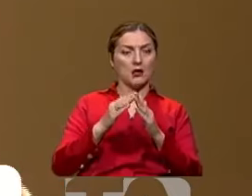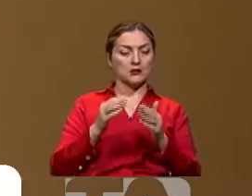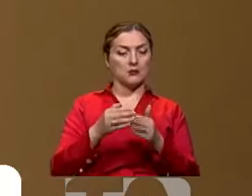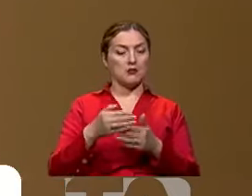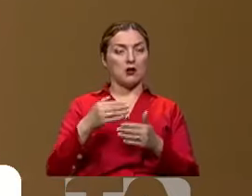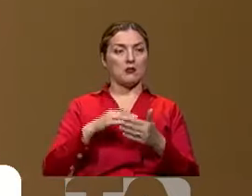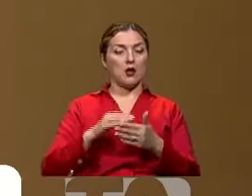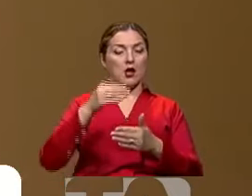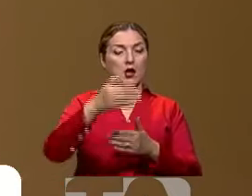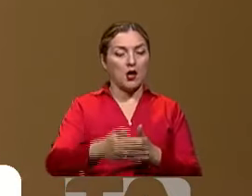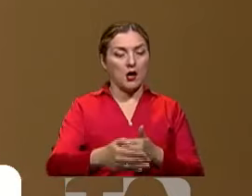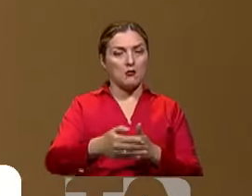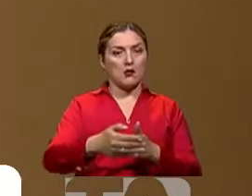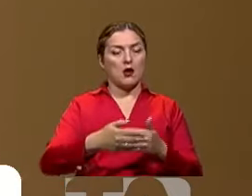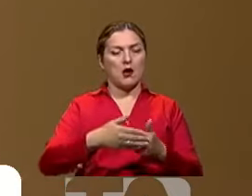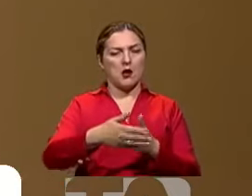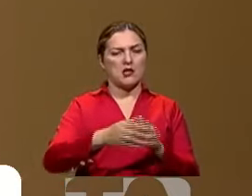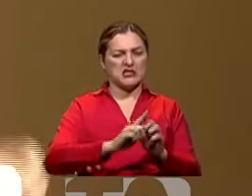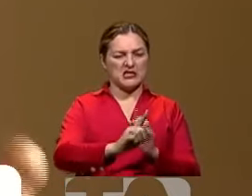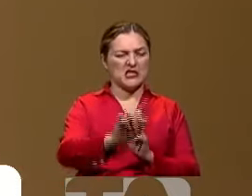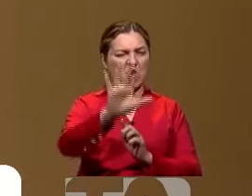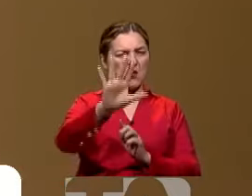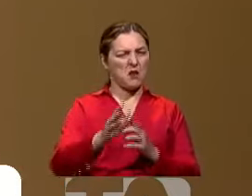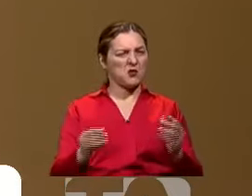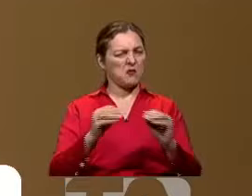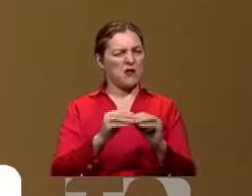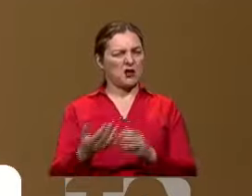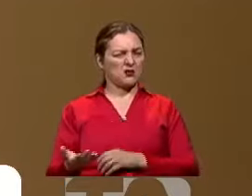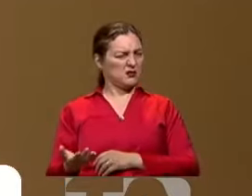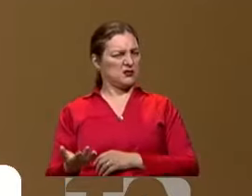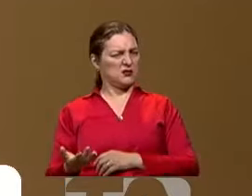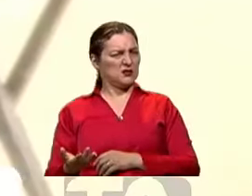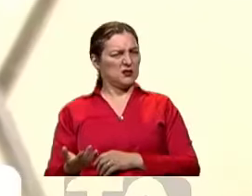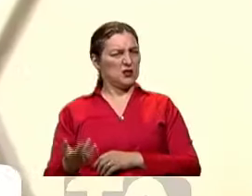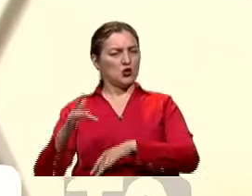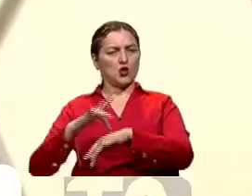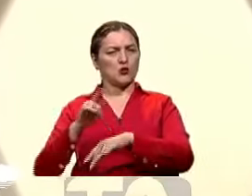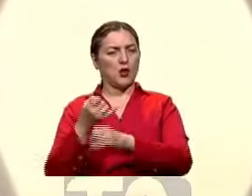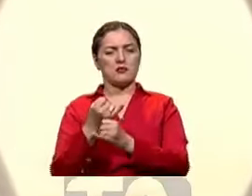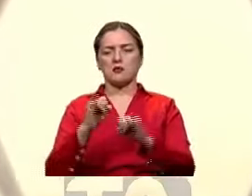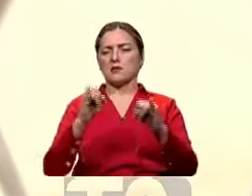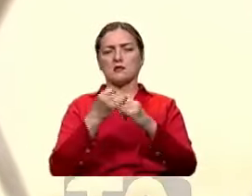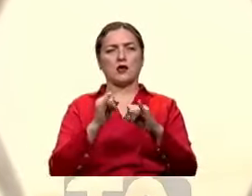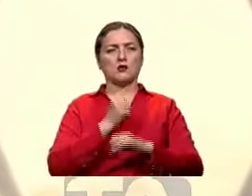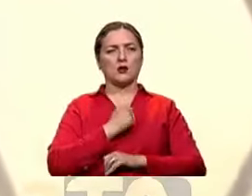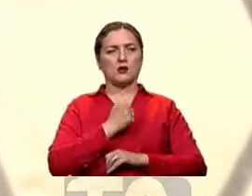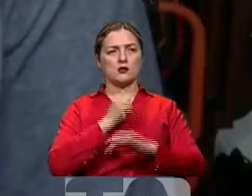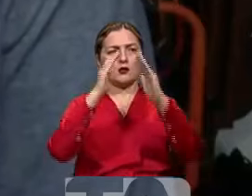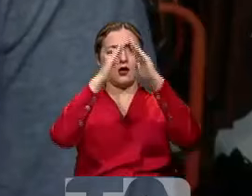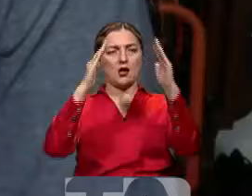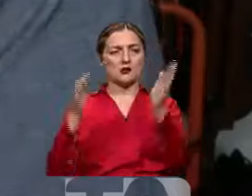podemos toparlas porque son construcciones conjuntas, no son independientes. Marcelo Cueva, dueño de la vivienda